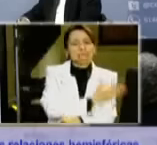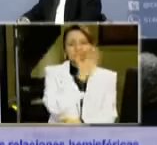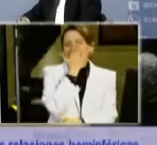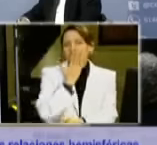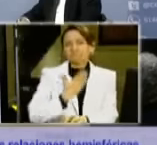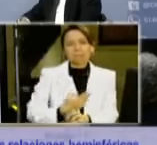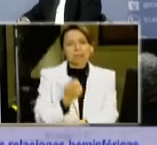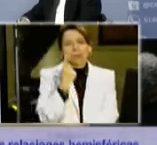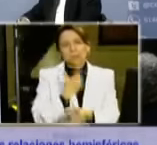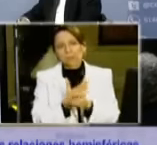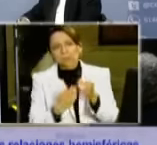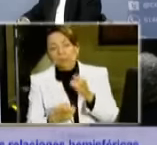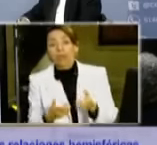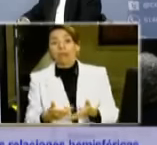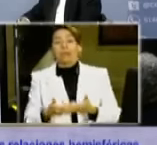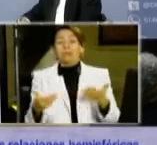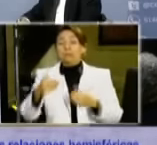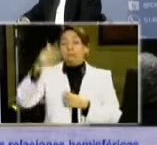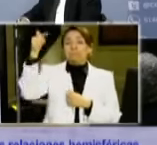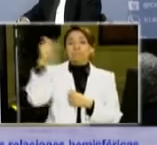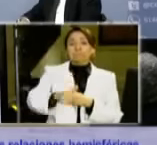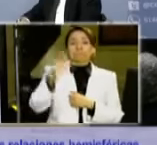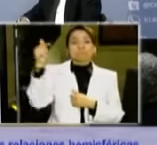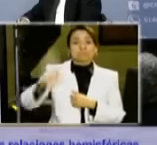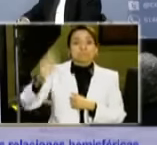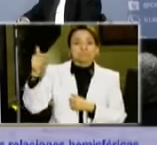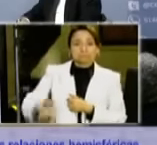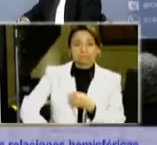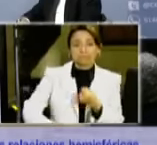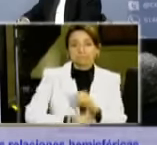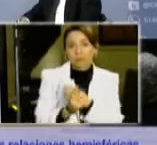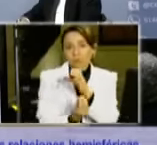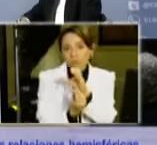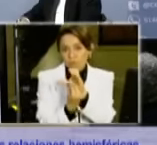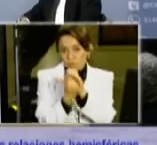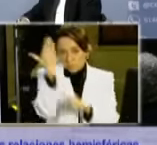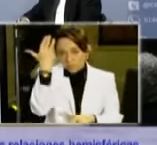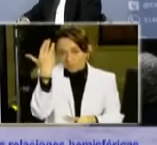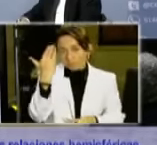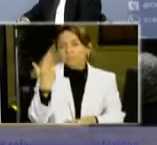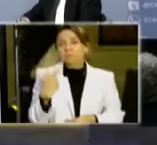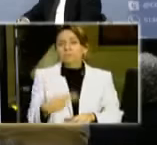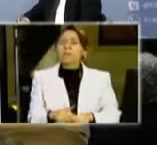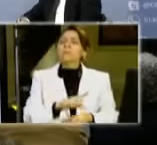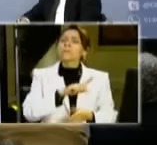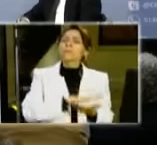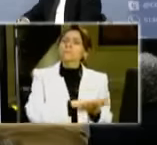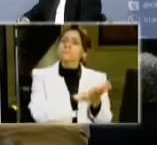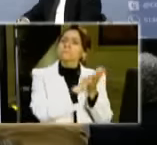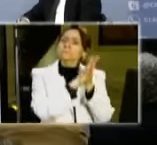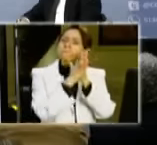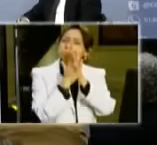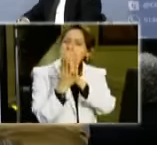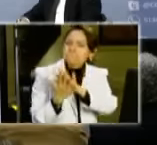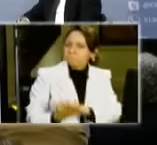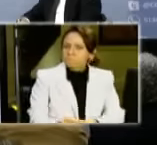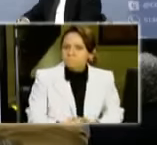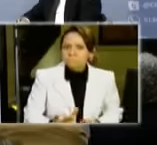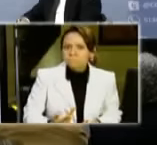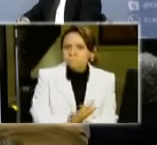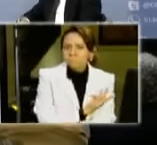la globalización que se pronosticaba hace 25 años, pero sus efectos no son percibidos o son percibidos